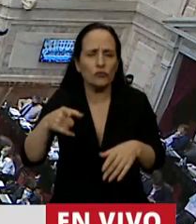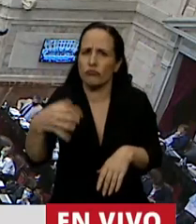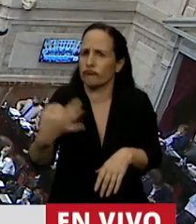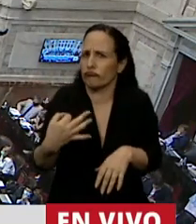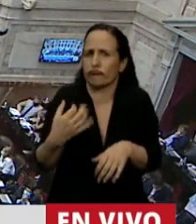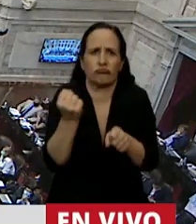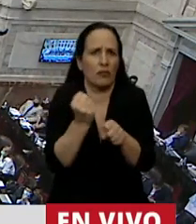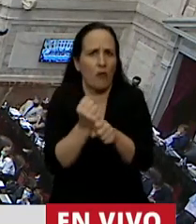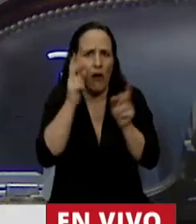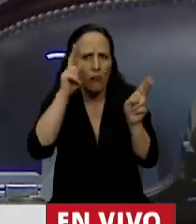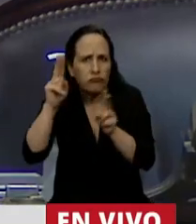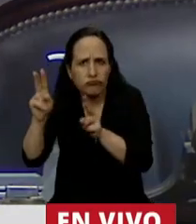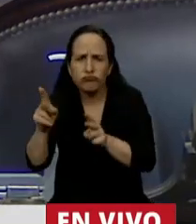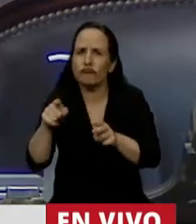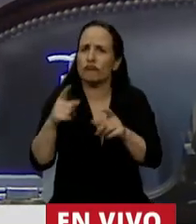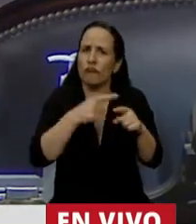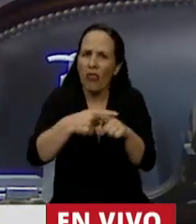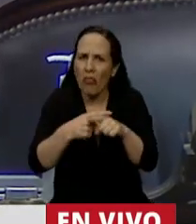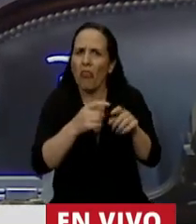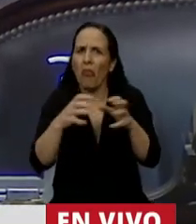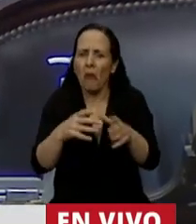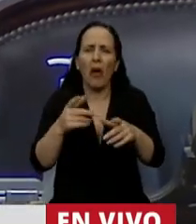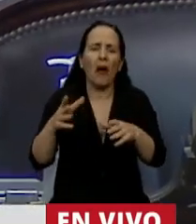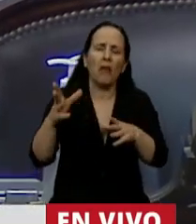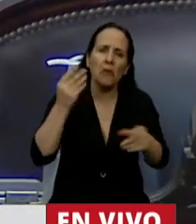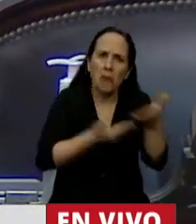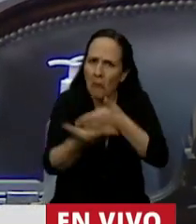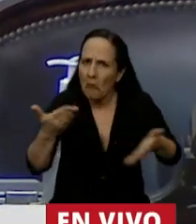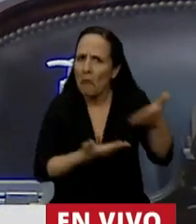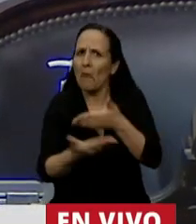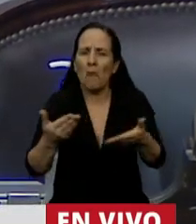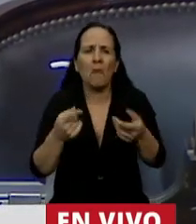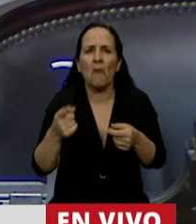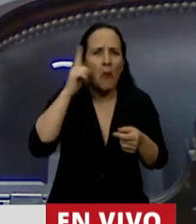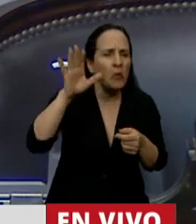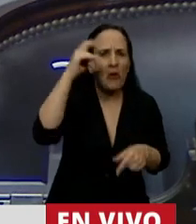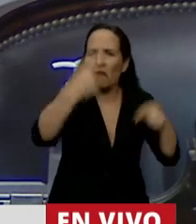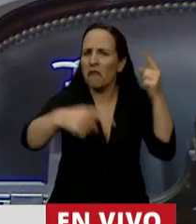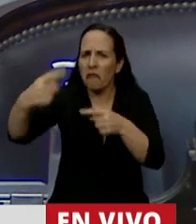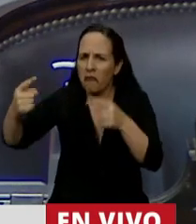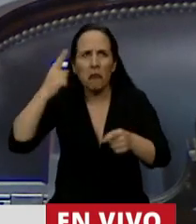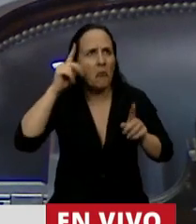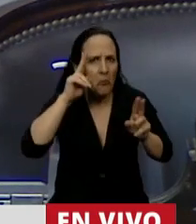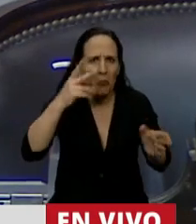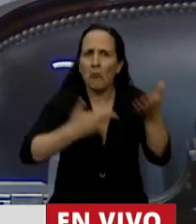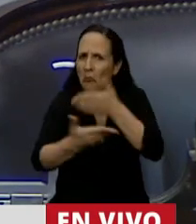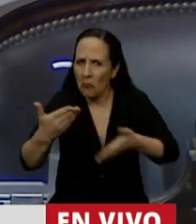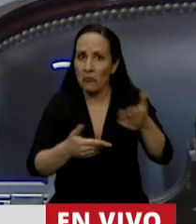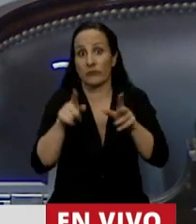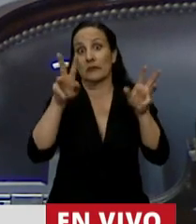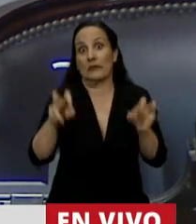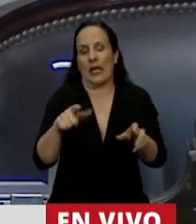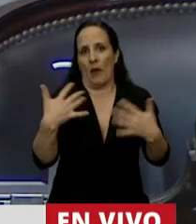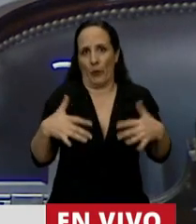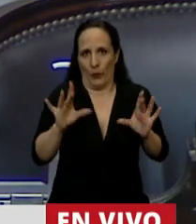respetuoso y con debate con escucha para todas las posiciones que se plantearon en un tema que es indudablemente